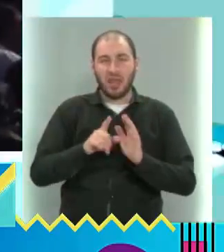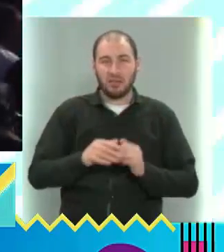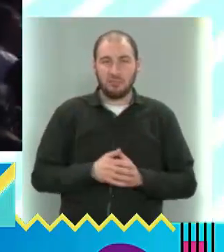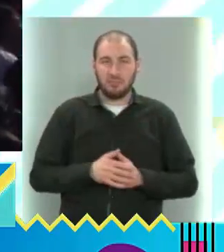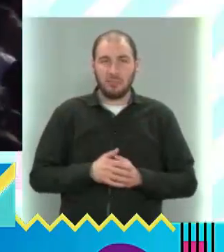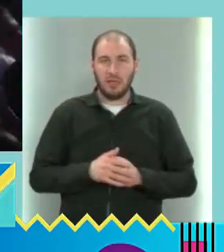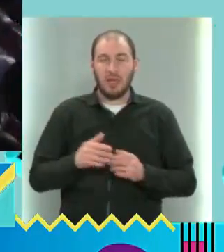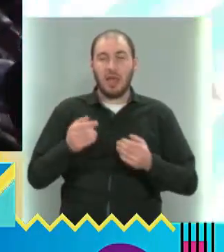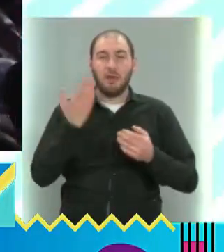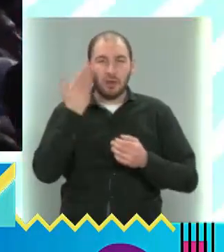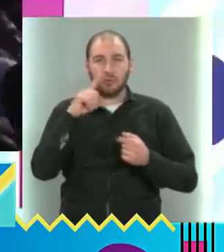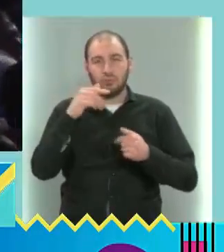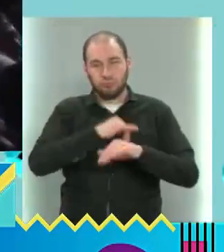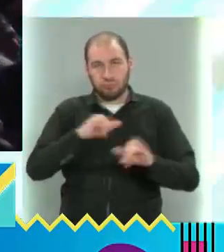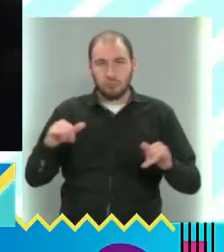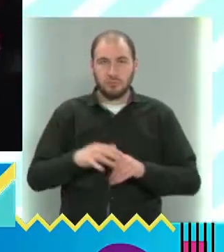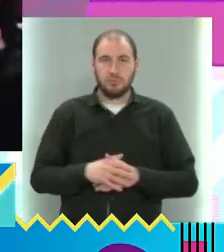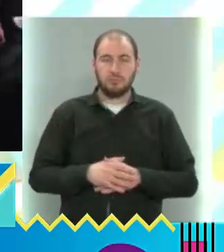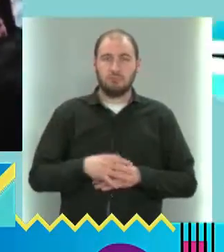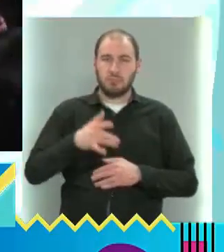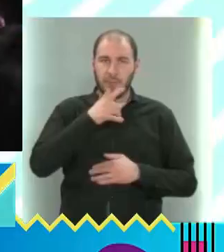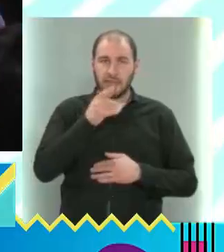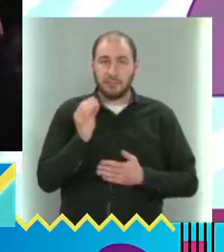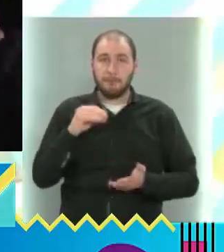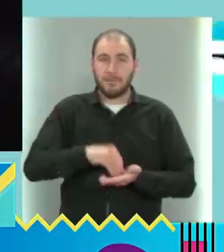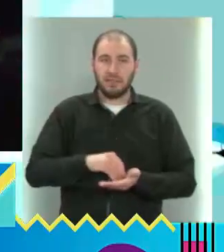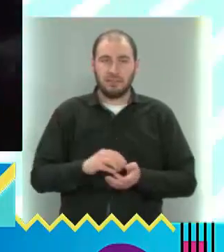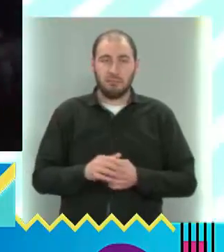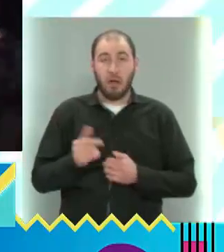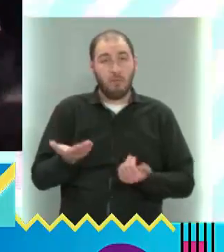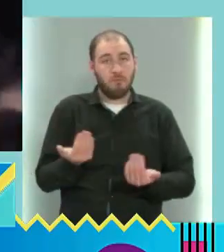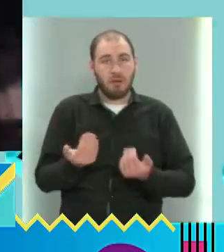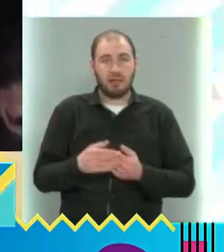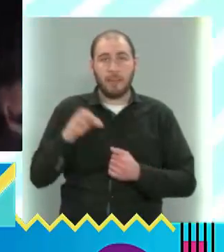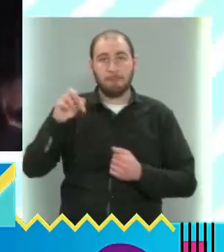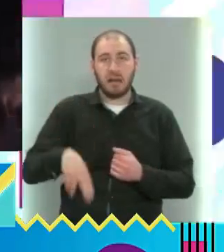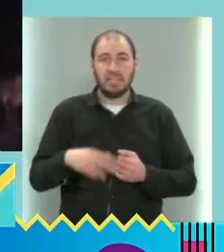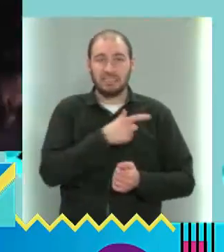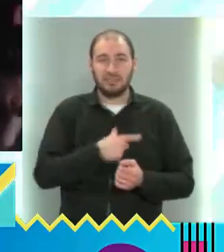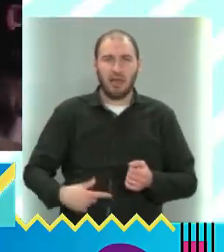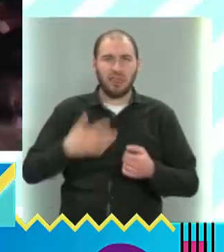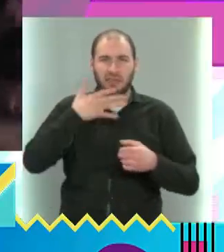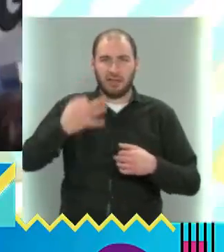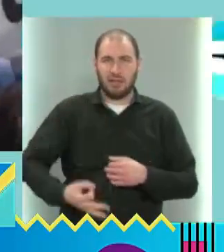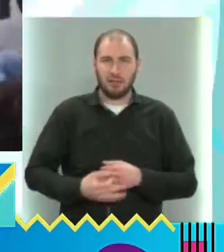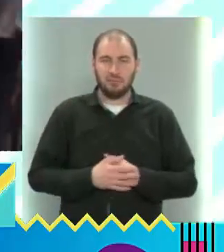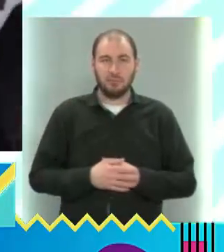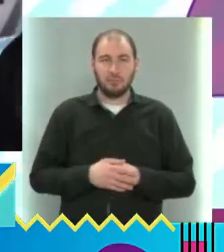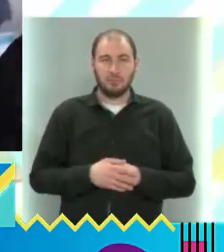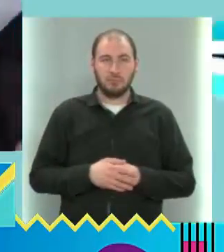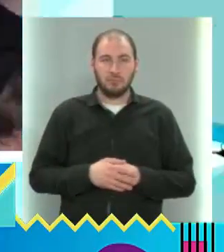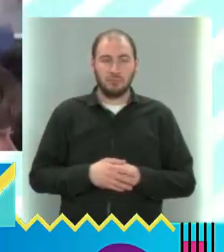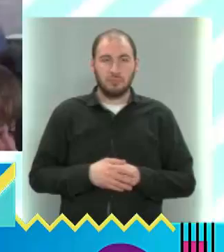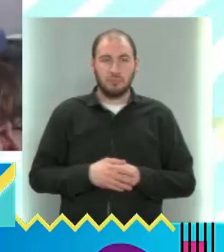en las redes sociales. Yo creo que además falta una política de Estado seriamente